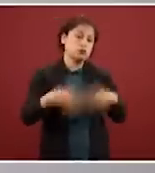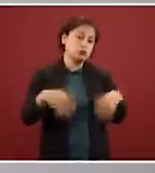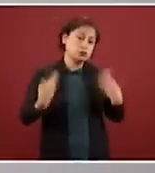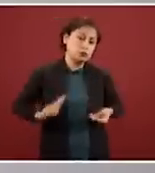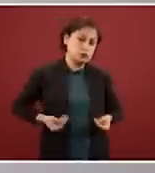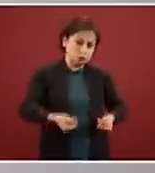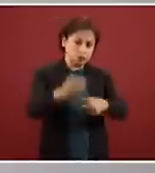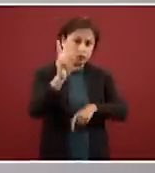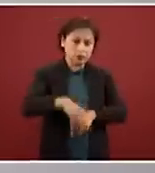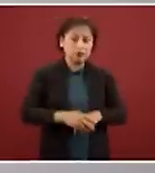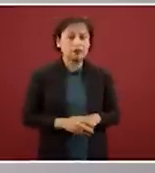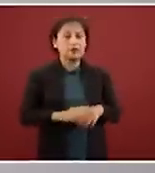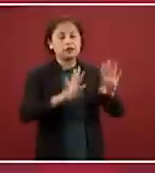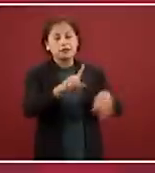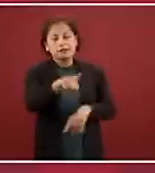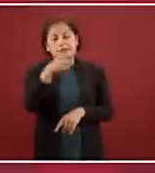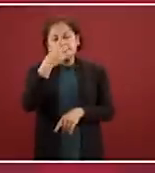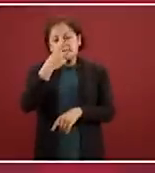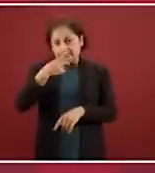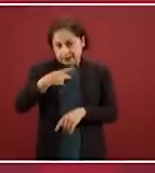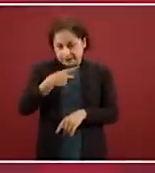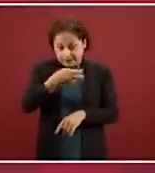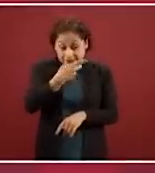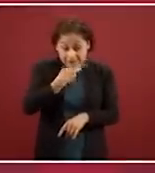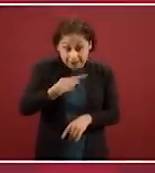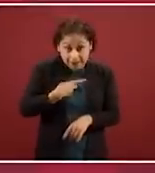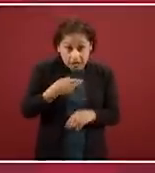lo planteas, no es nuevo,